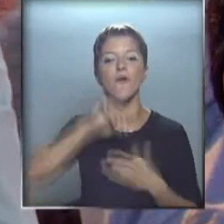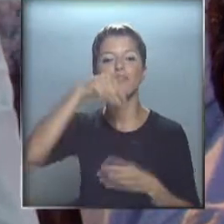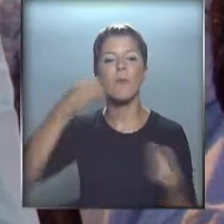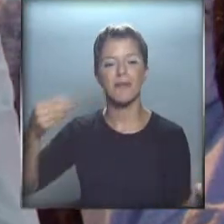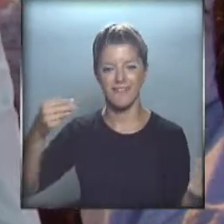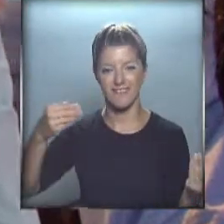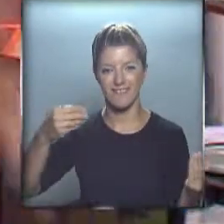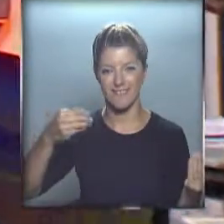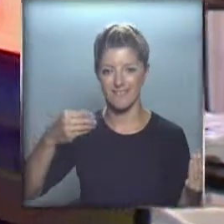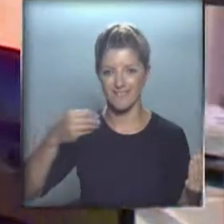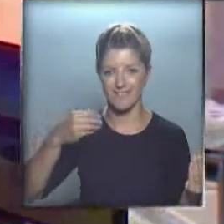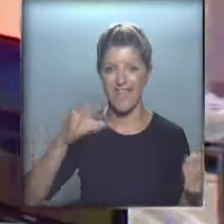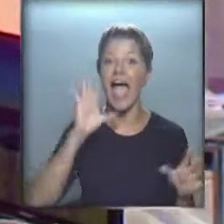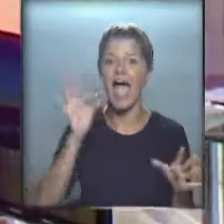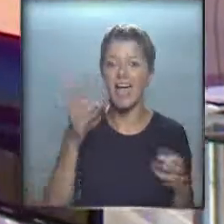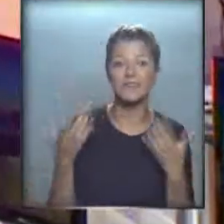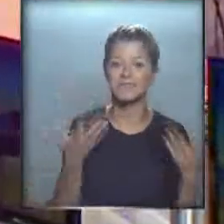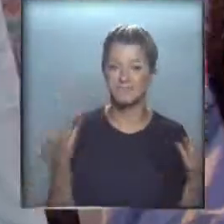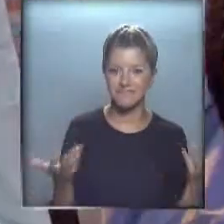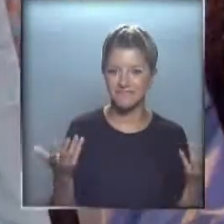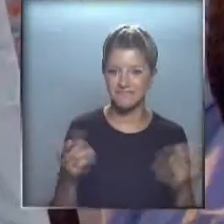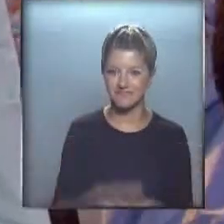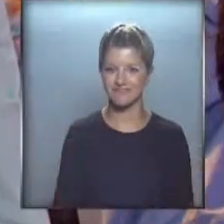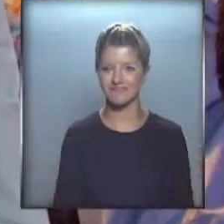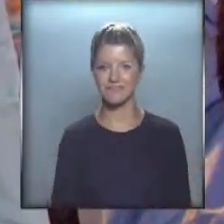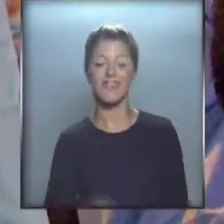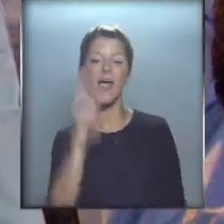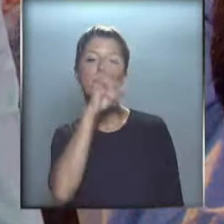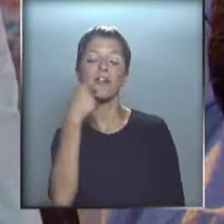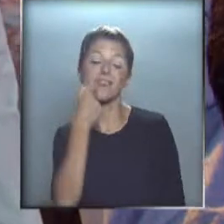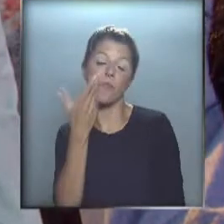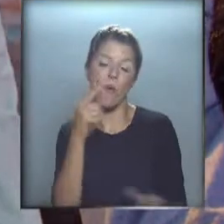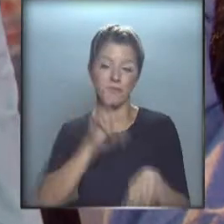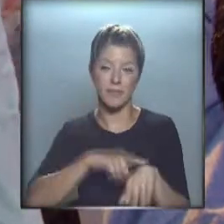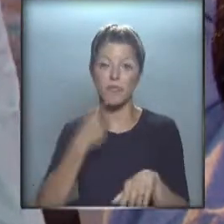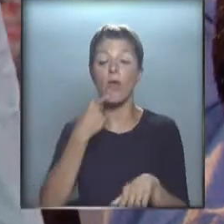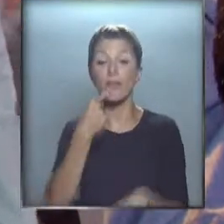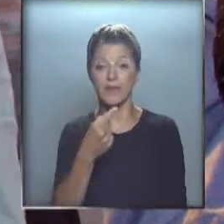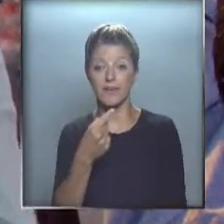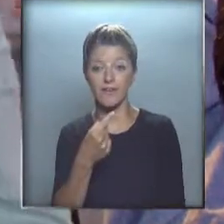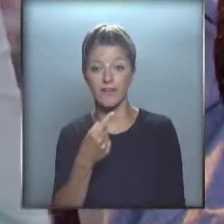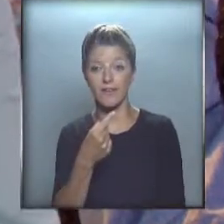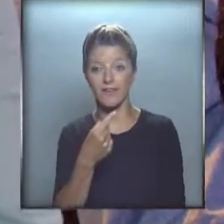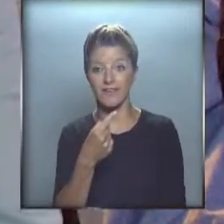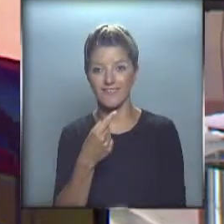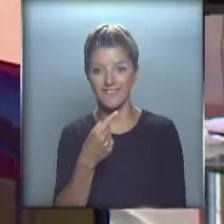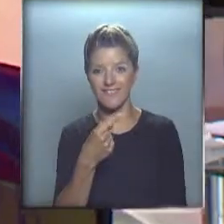la efervescencia? ¿Cuándo el caldo se puso espeso? Hablando... No, llegó un momento en el que le dije que no